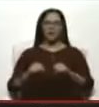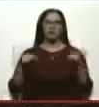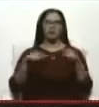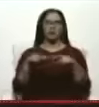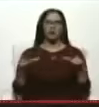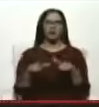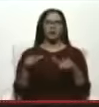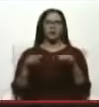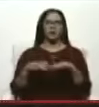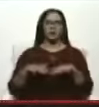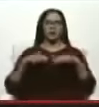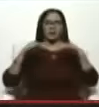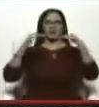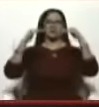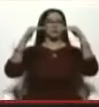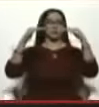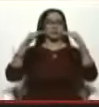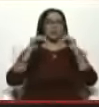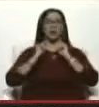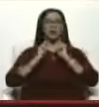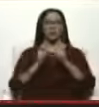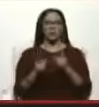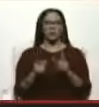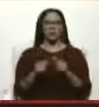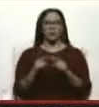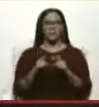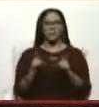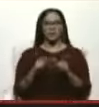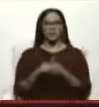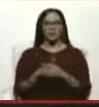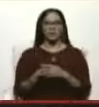porque el río subió la carretera, pero sin duda